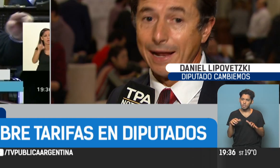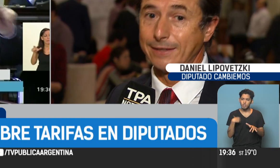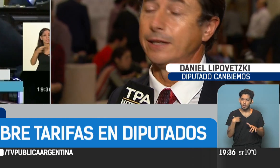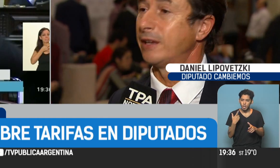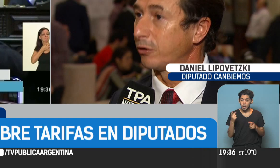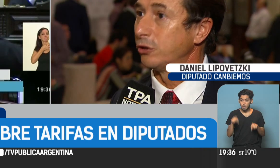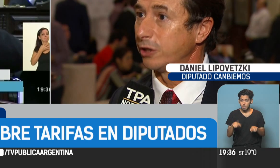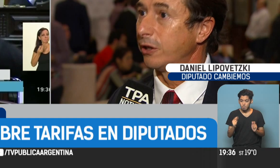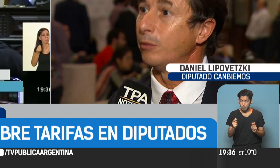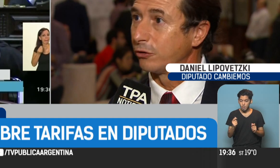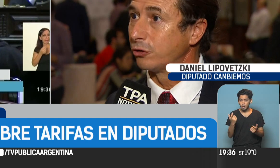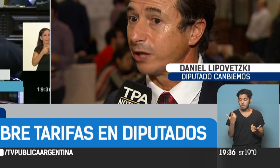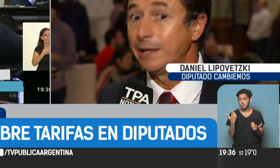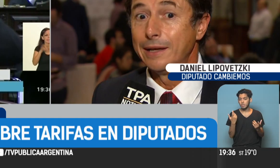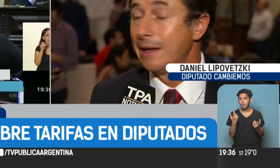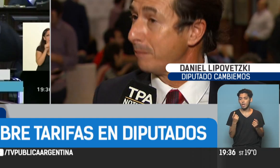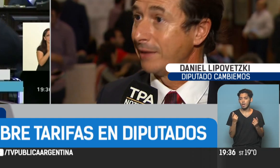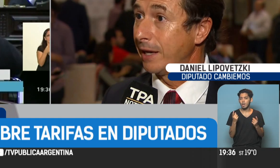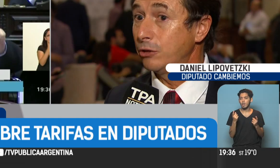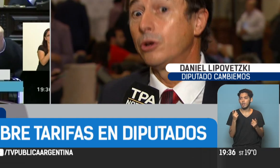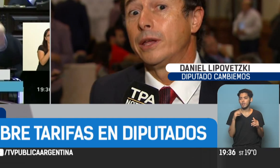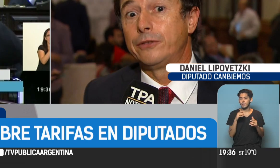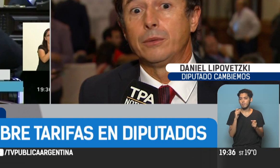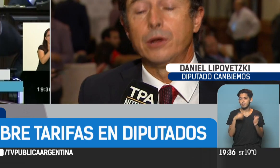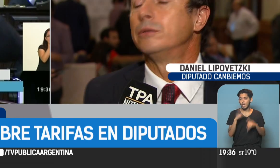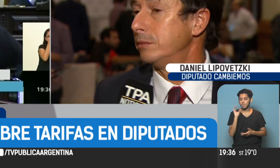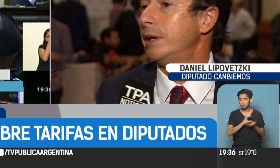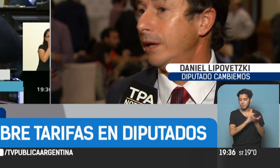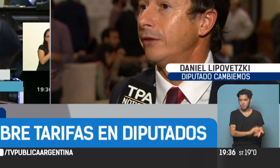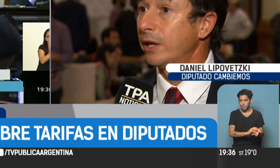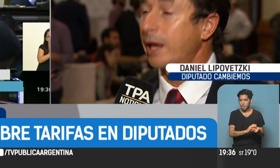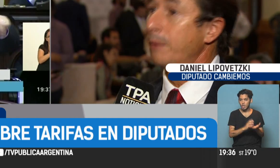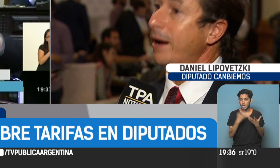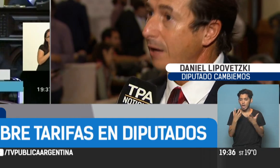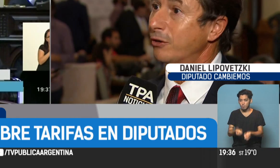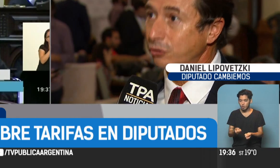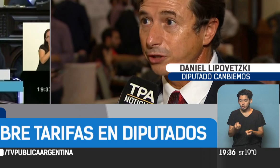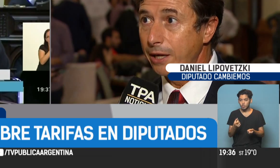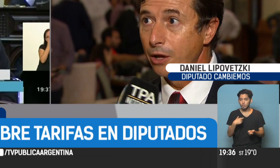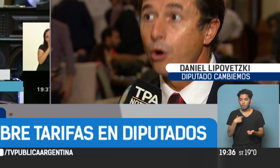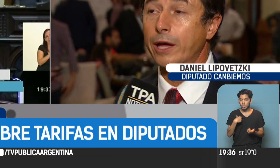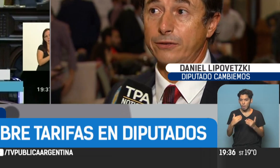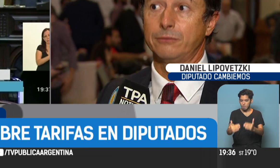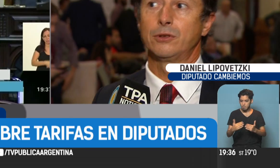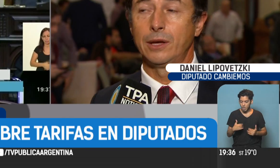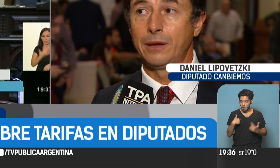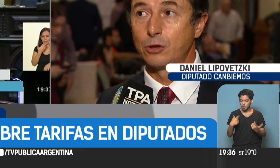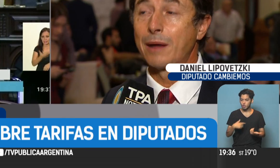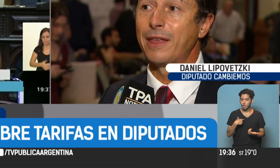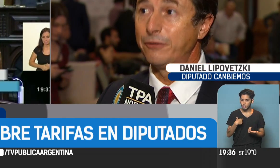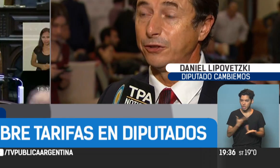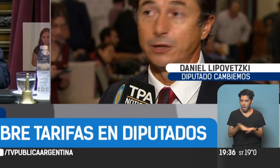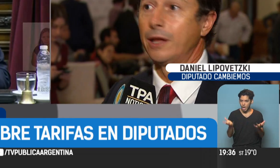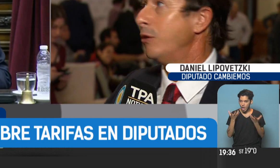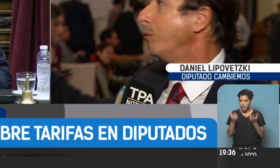actual, el 76% esté destinado a inversión social, plantear esto es decir, bueno, es decir, ¿qué querés? ¿Bajar la inversión social o querés